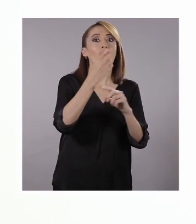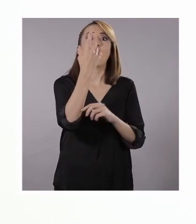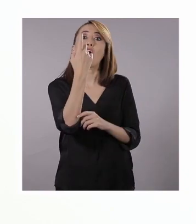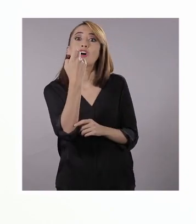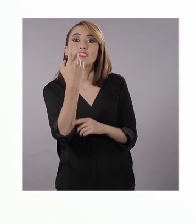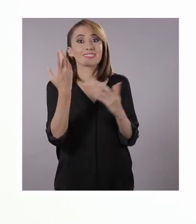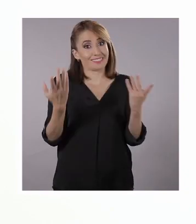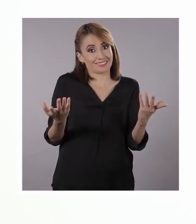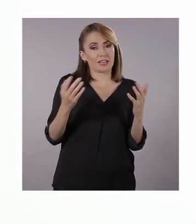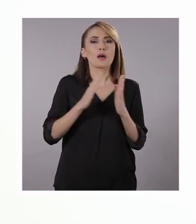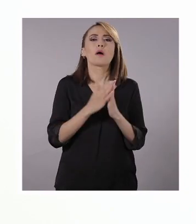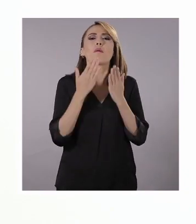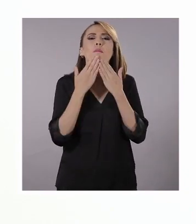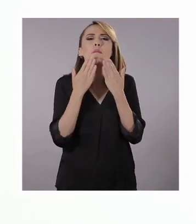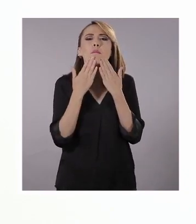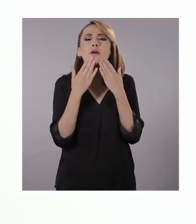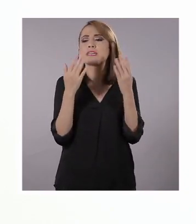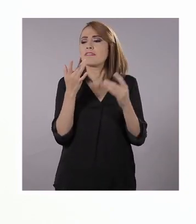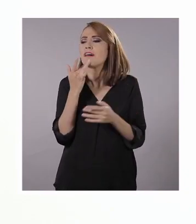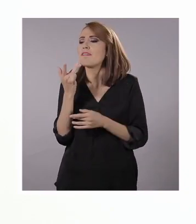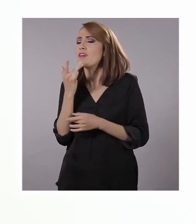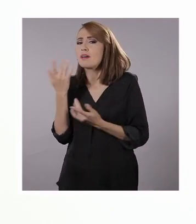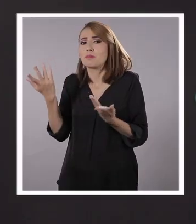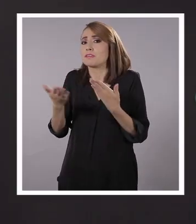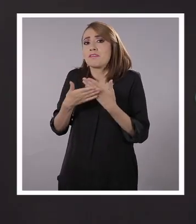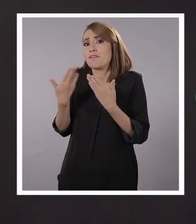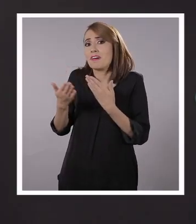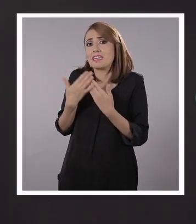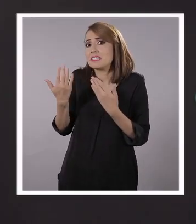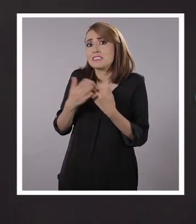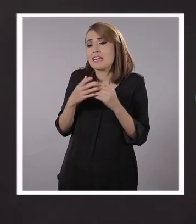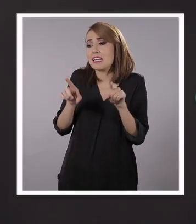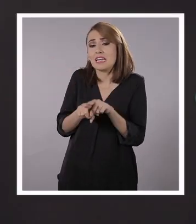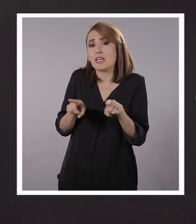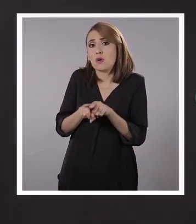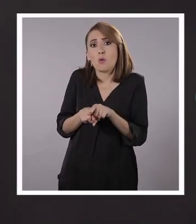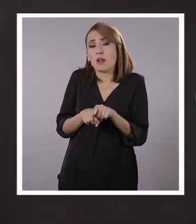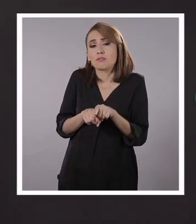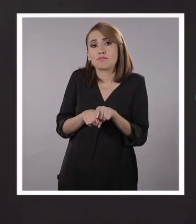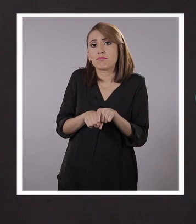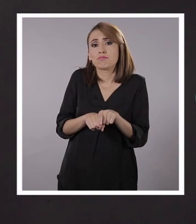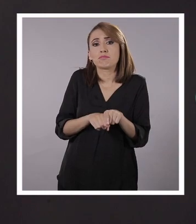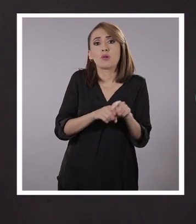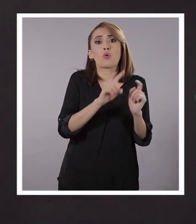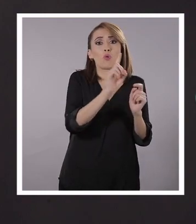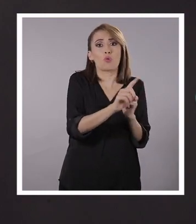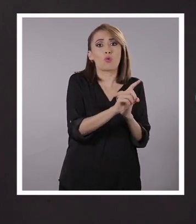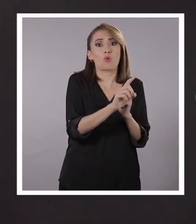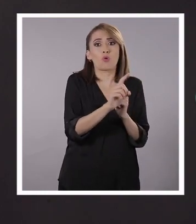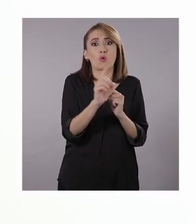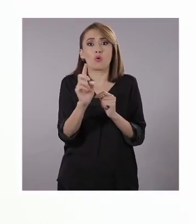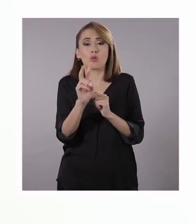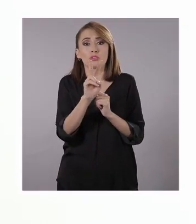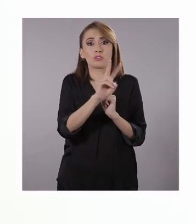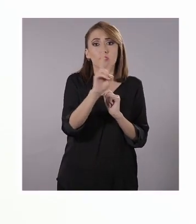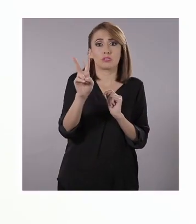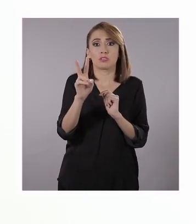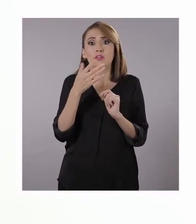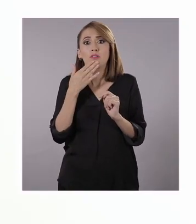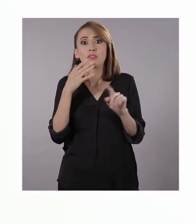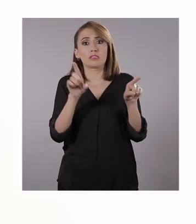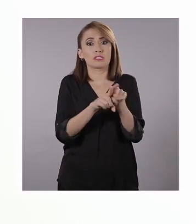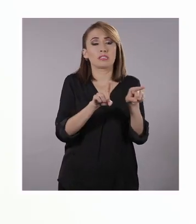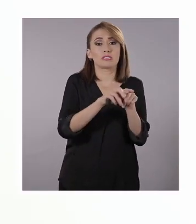Más 11. ¡Correcto! ¿Por qué es una de mis sucesiones favoritas? Porque es como contar del 1 al 9. 1,